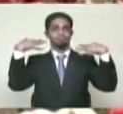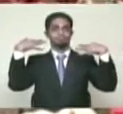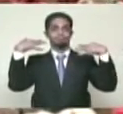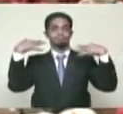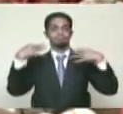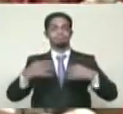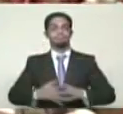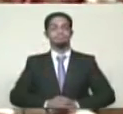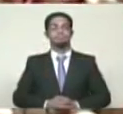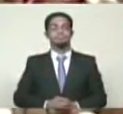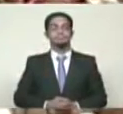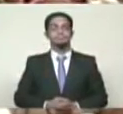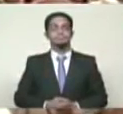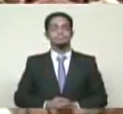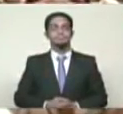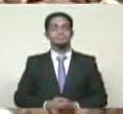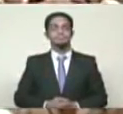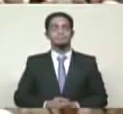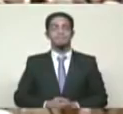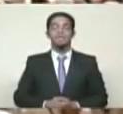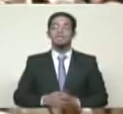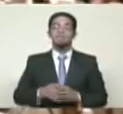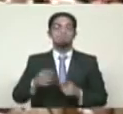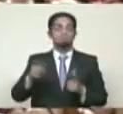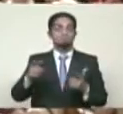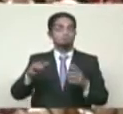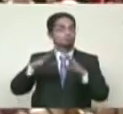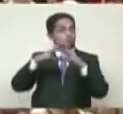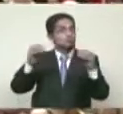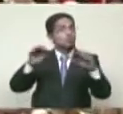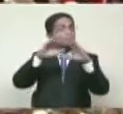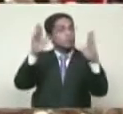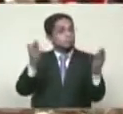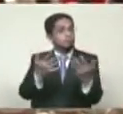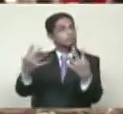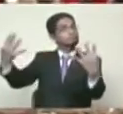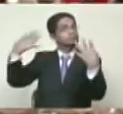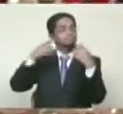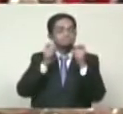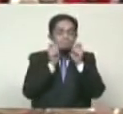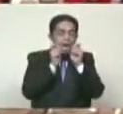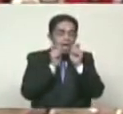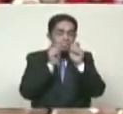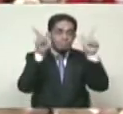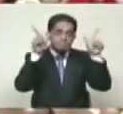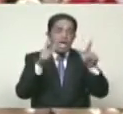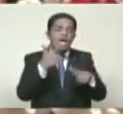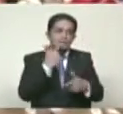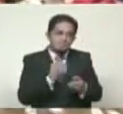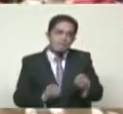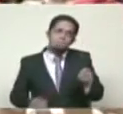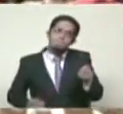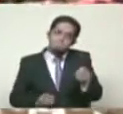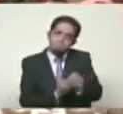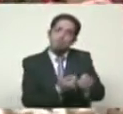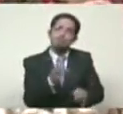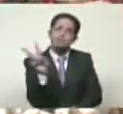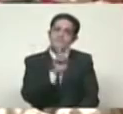sus votos de admiración, de amor, de solidaridad, de cariño.